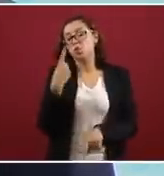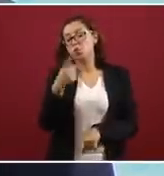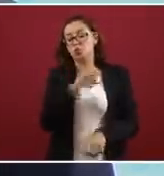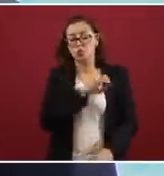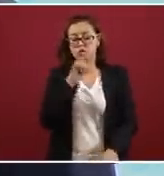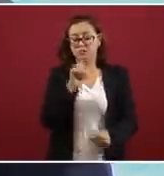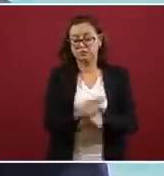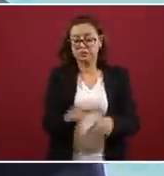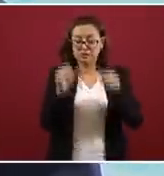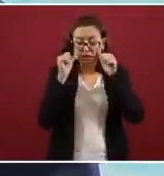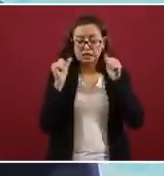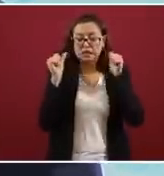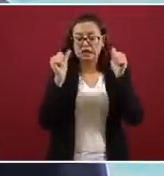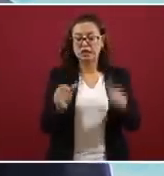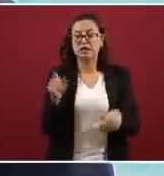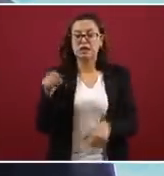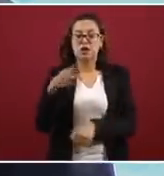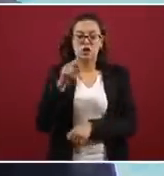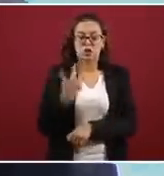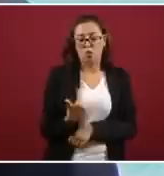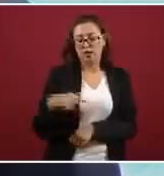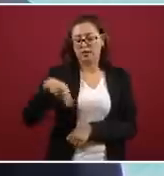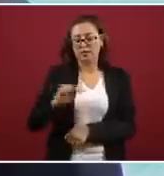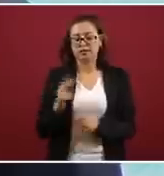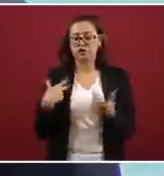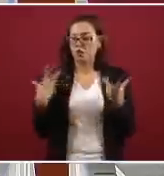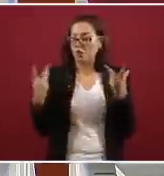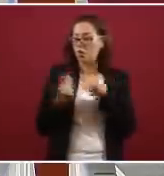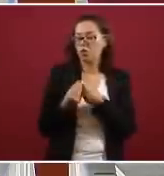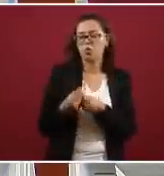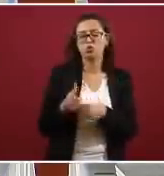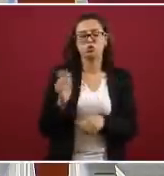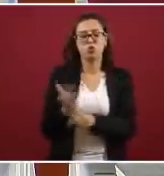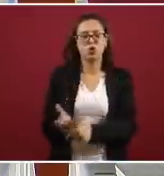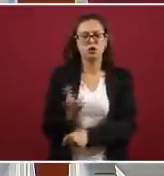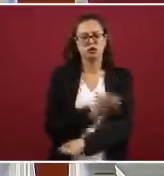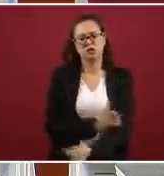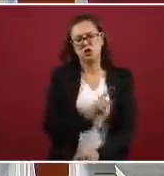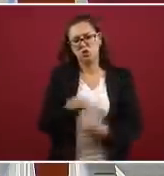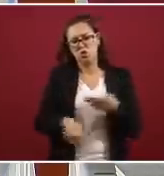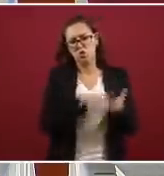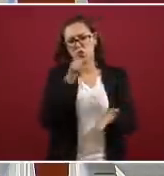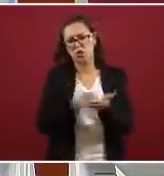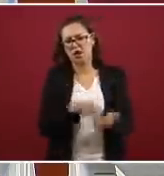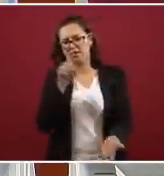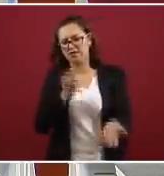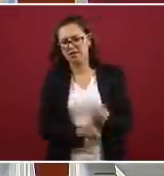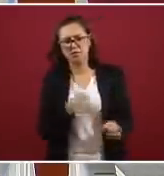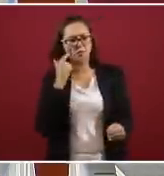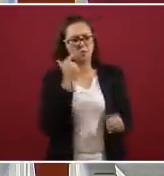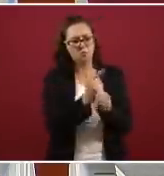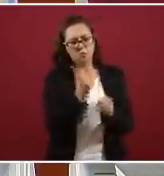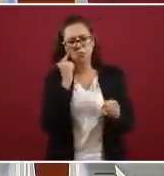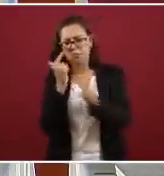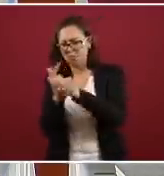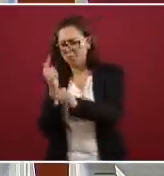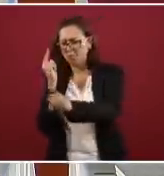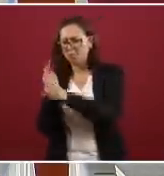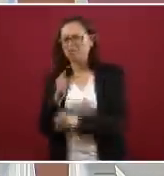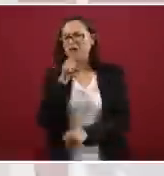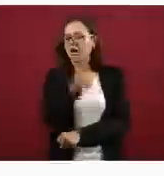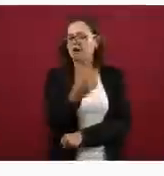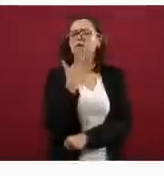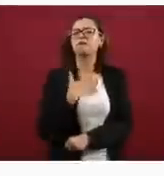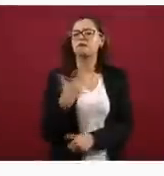apoyo muy significativo de la Guardia Nacional en puntos en los que sospechamos que se está vendiendo